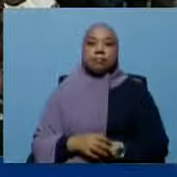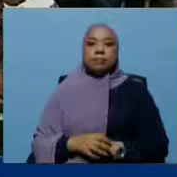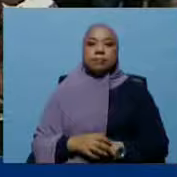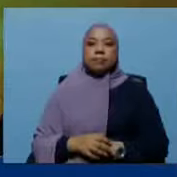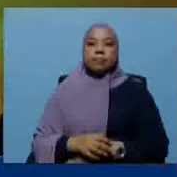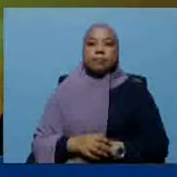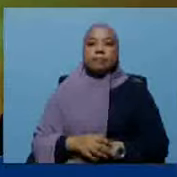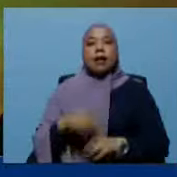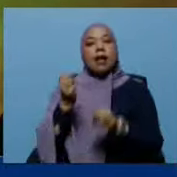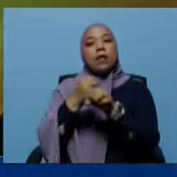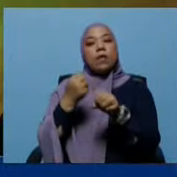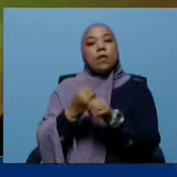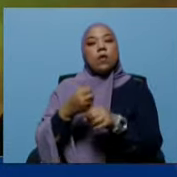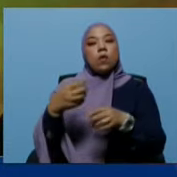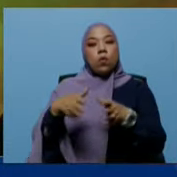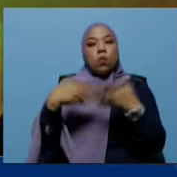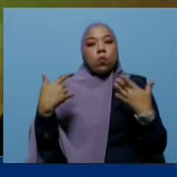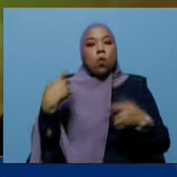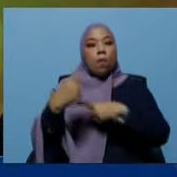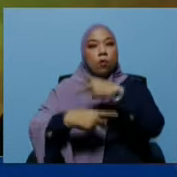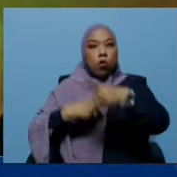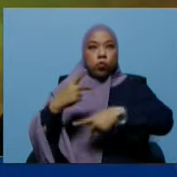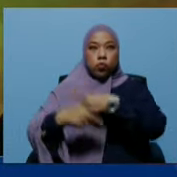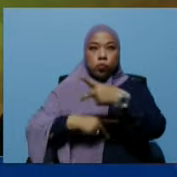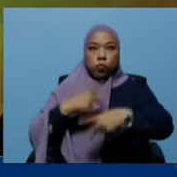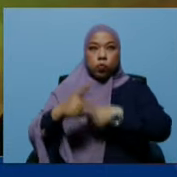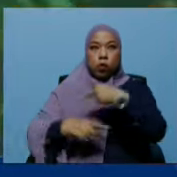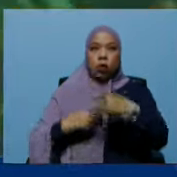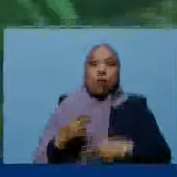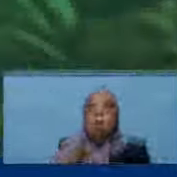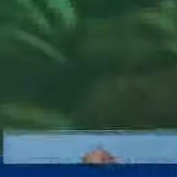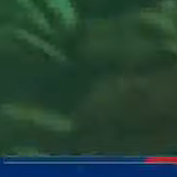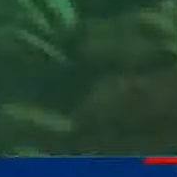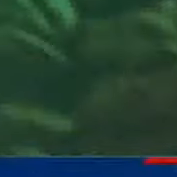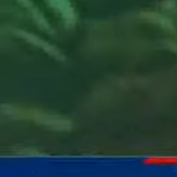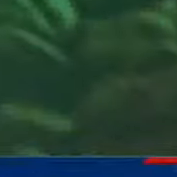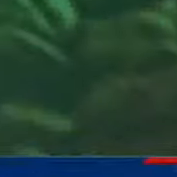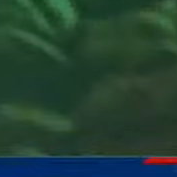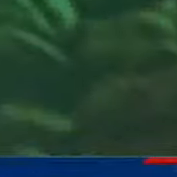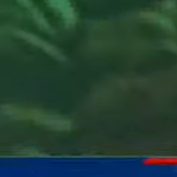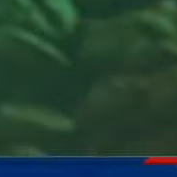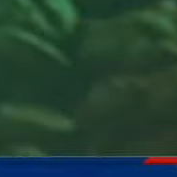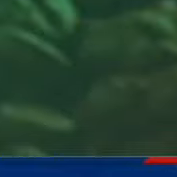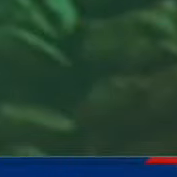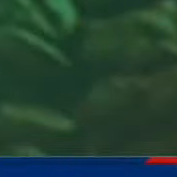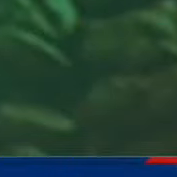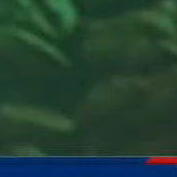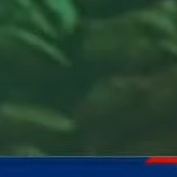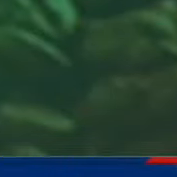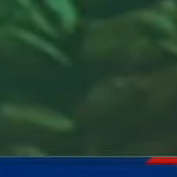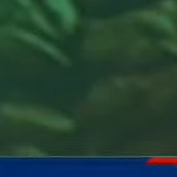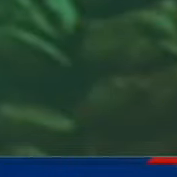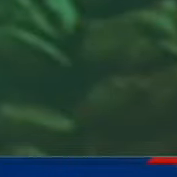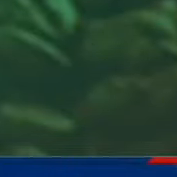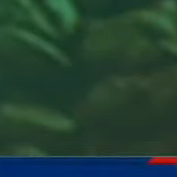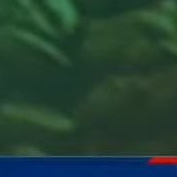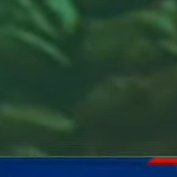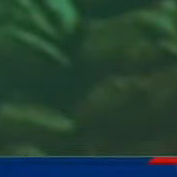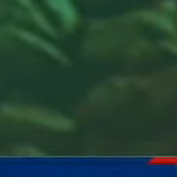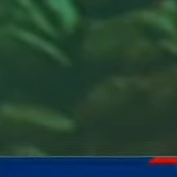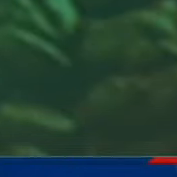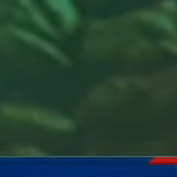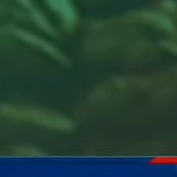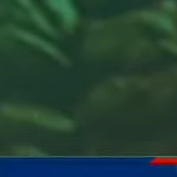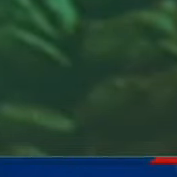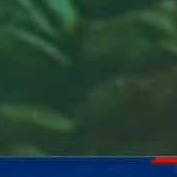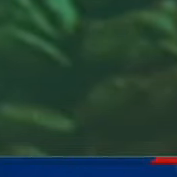A través de la cartera productiva de la banca, estamos agarrando de toda la cartera productiva agrícola,